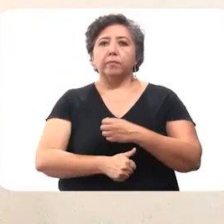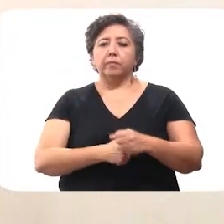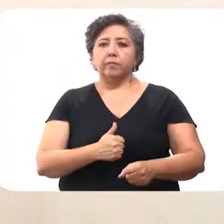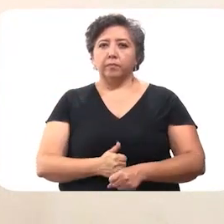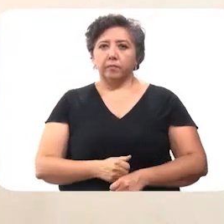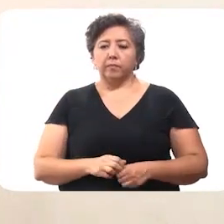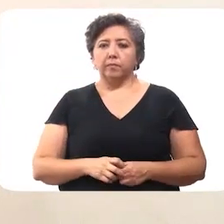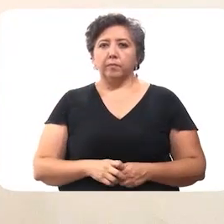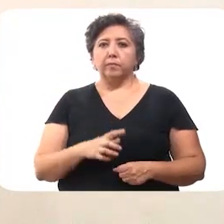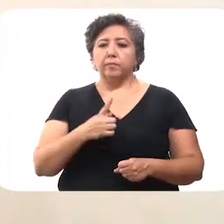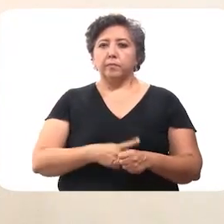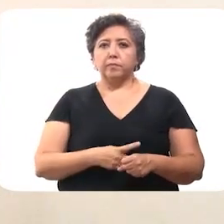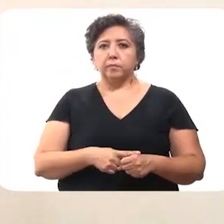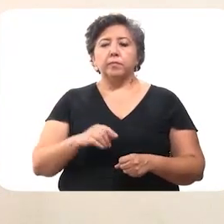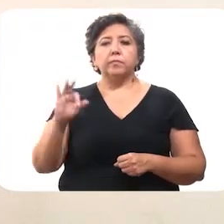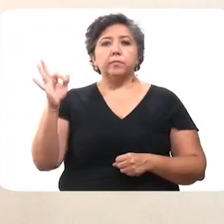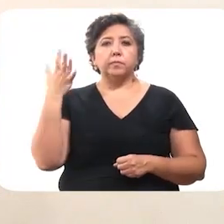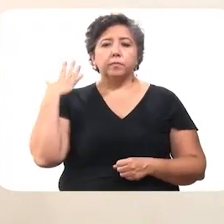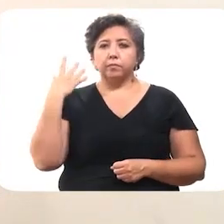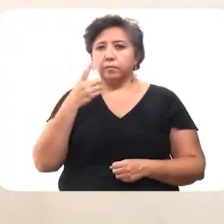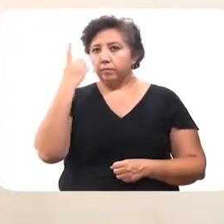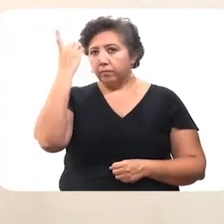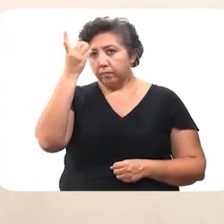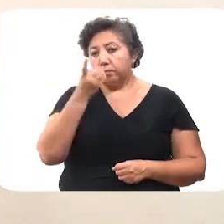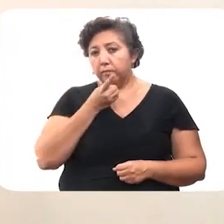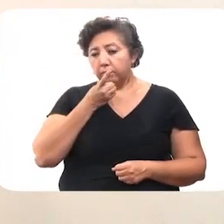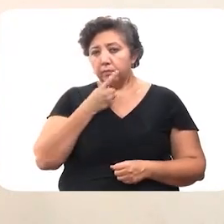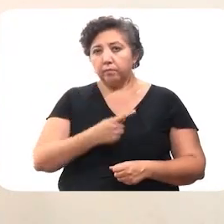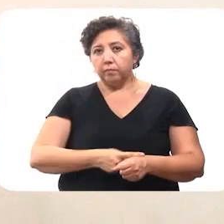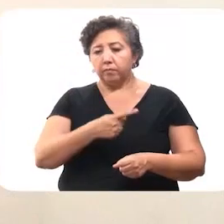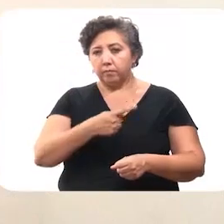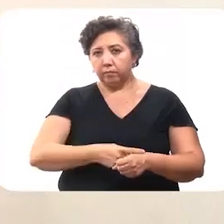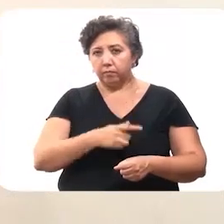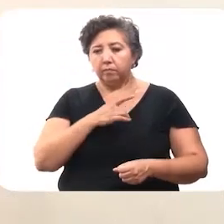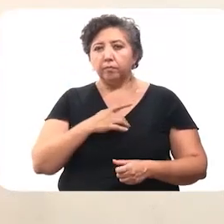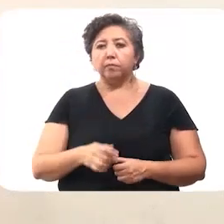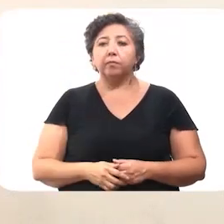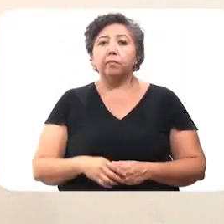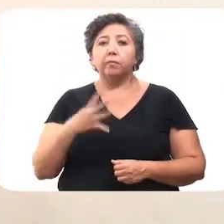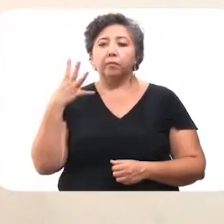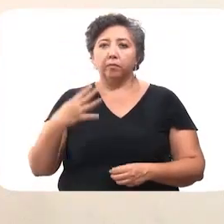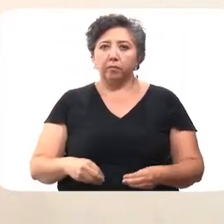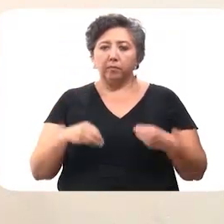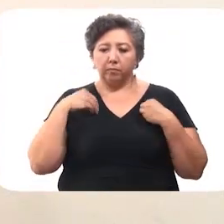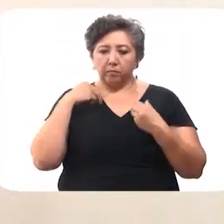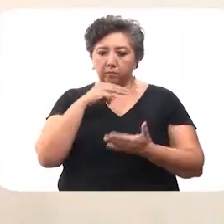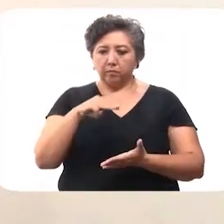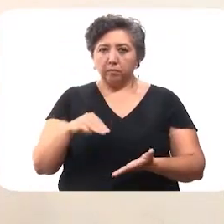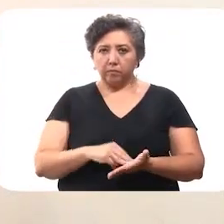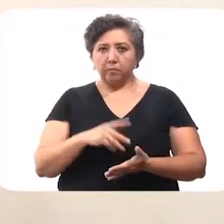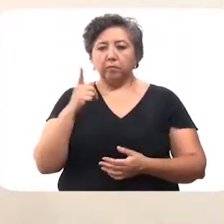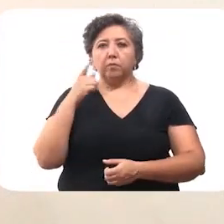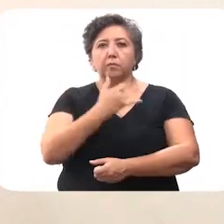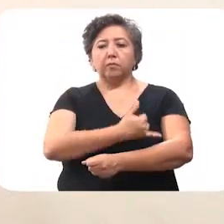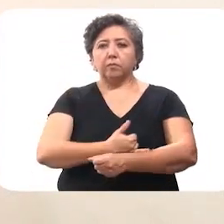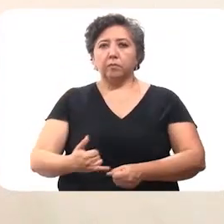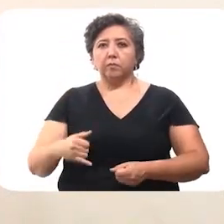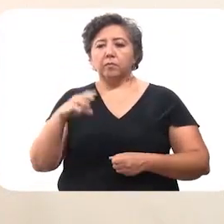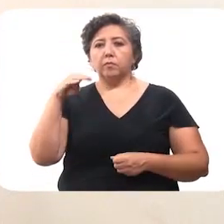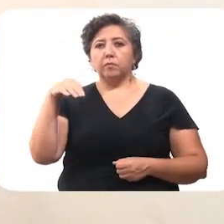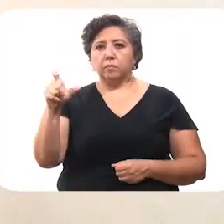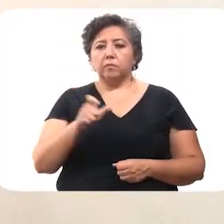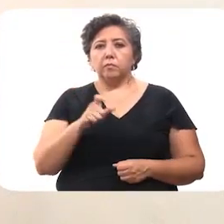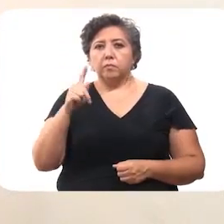años. Sus principales enfermedades fueron diabetes e hipertensión arterial. 4 residían en Mérida, 1 en Izamal, 1